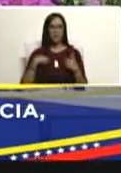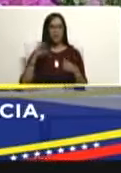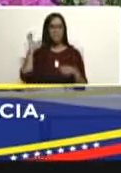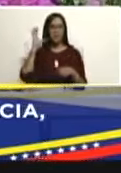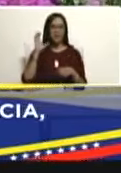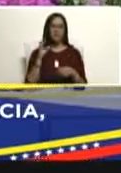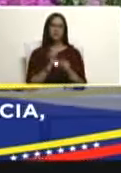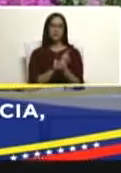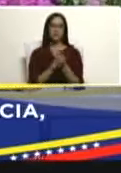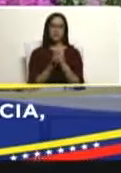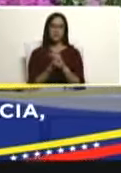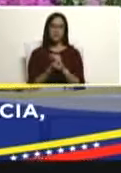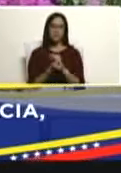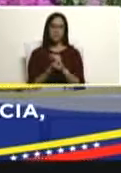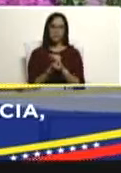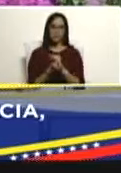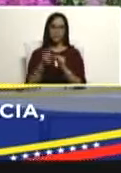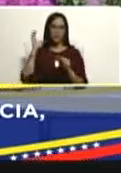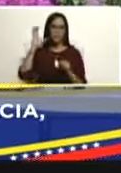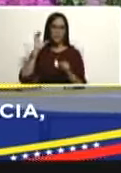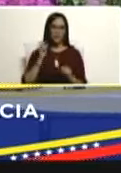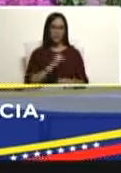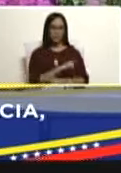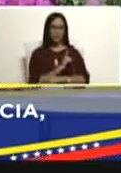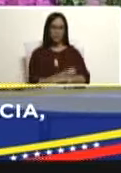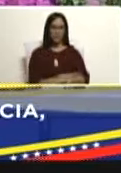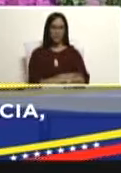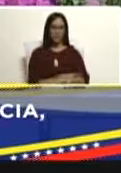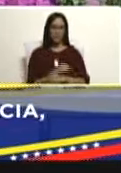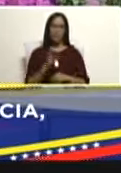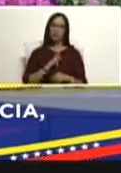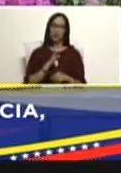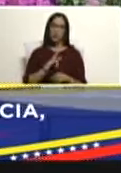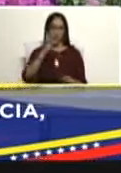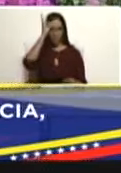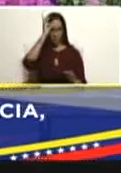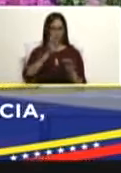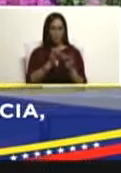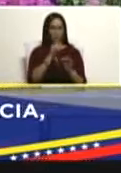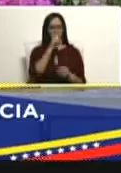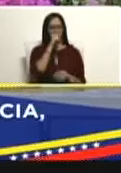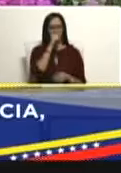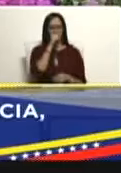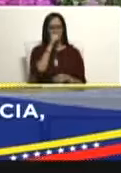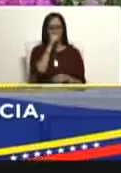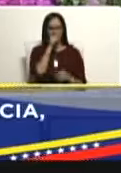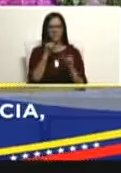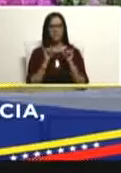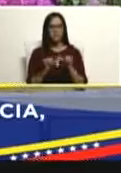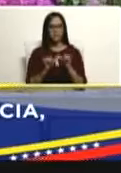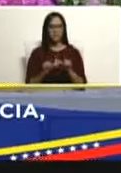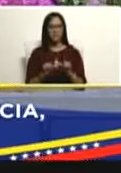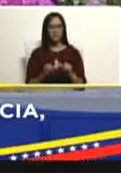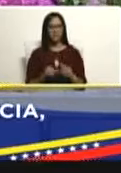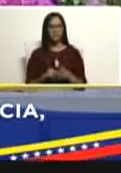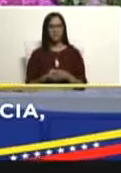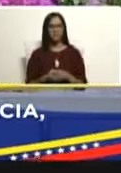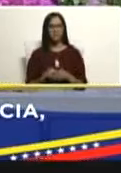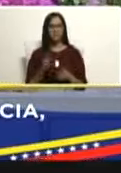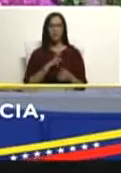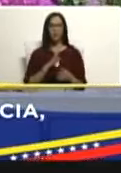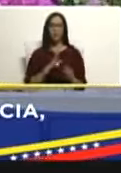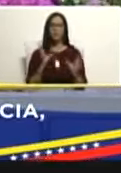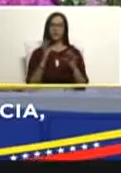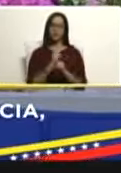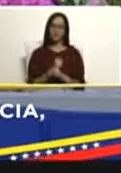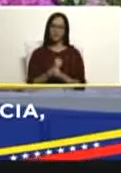para convertirse en un país potencia es su propia fe en sí mismo, es su propia creencia en su propia